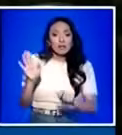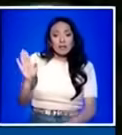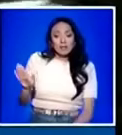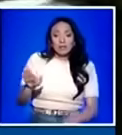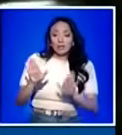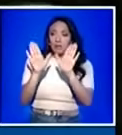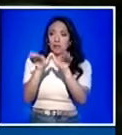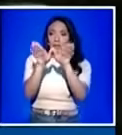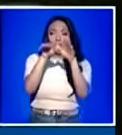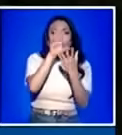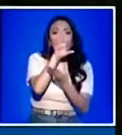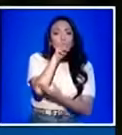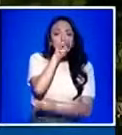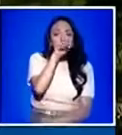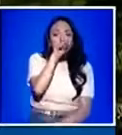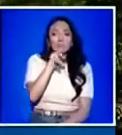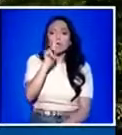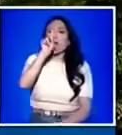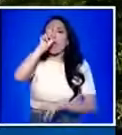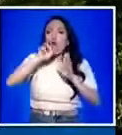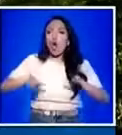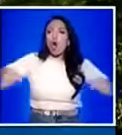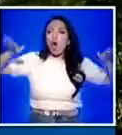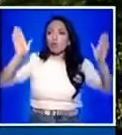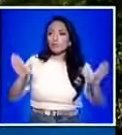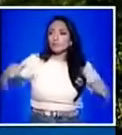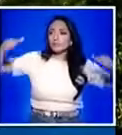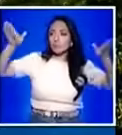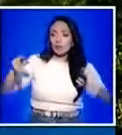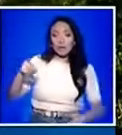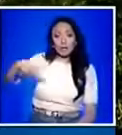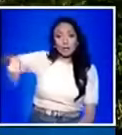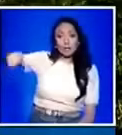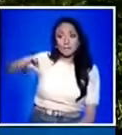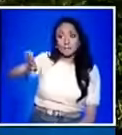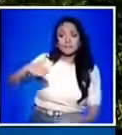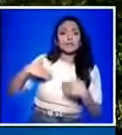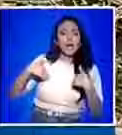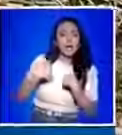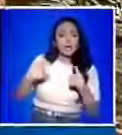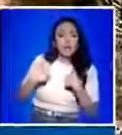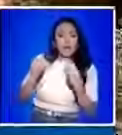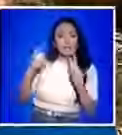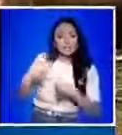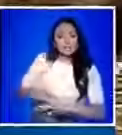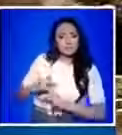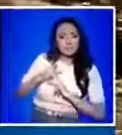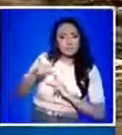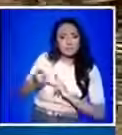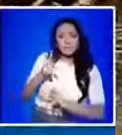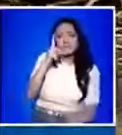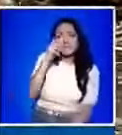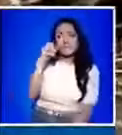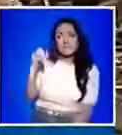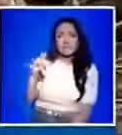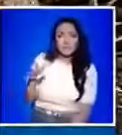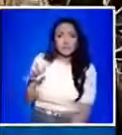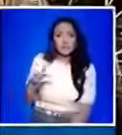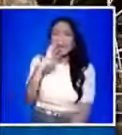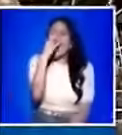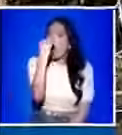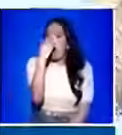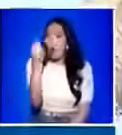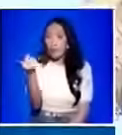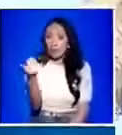el pato andino y los cóndores. El complejo además es la cuna de animales mamíferos, cerca de 100, como los lobos